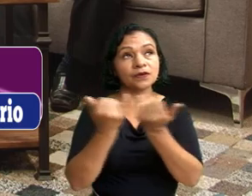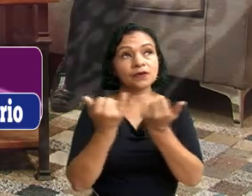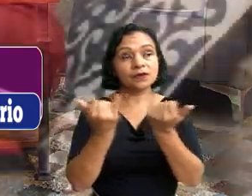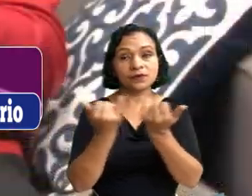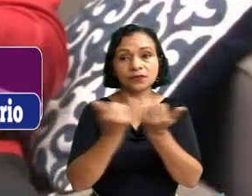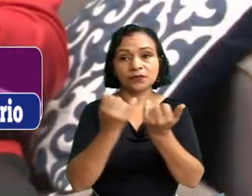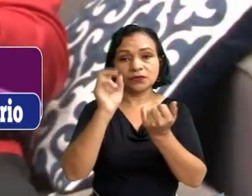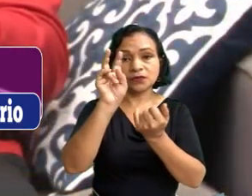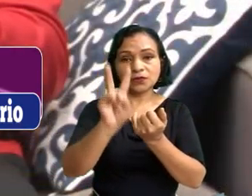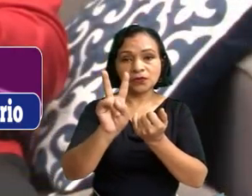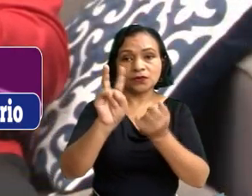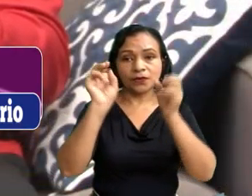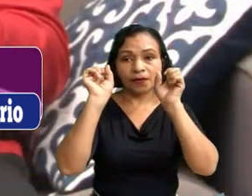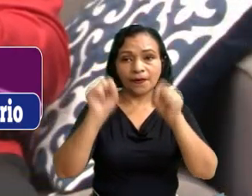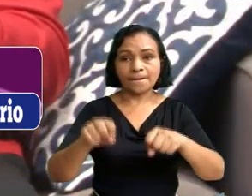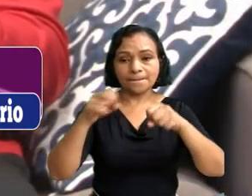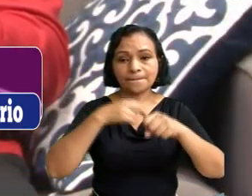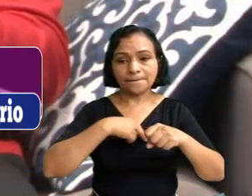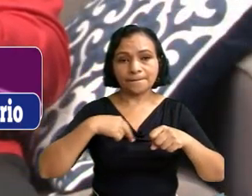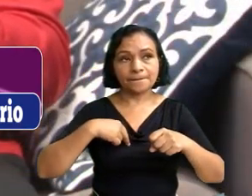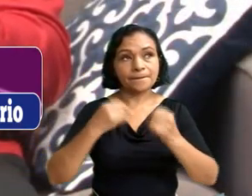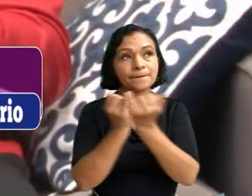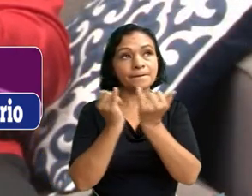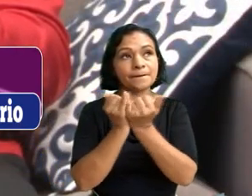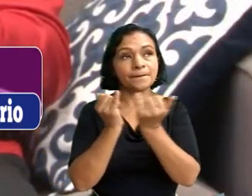el número 2 y lo pueden acercar